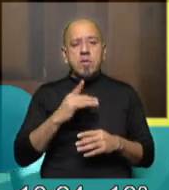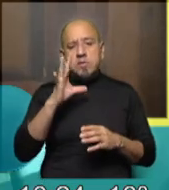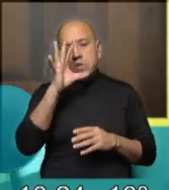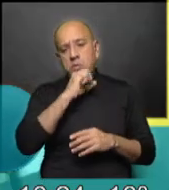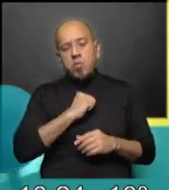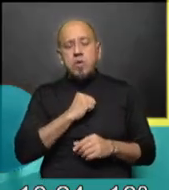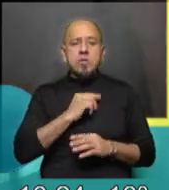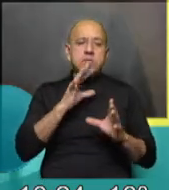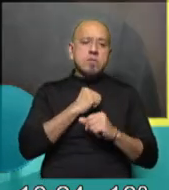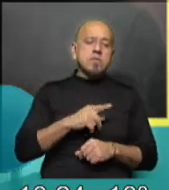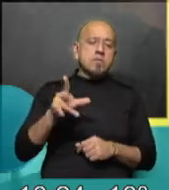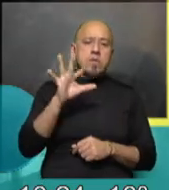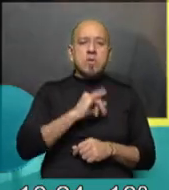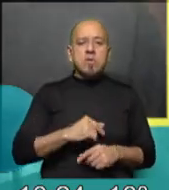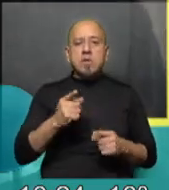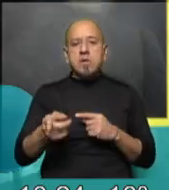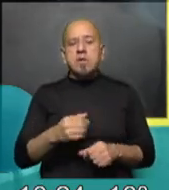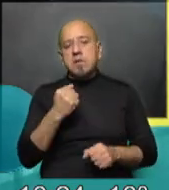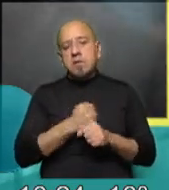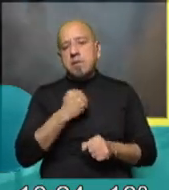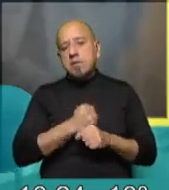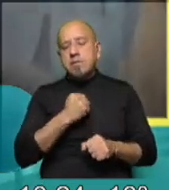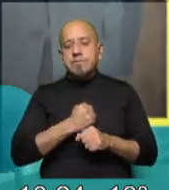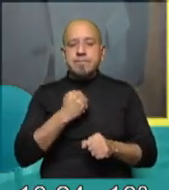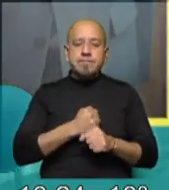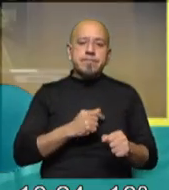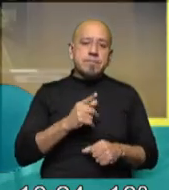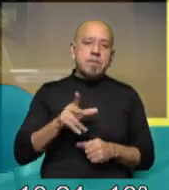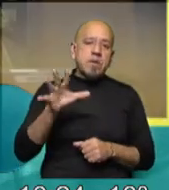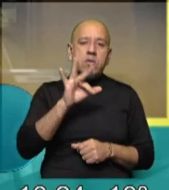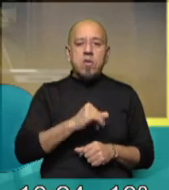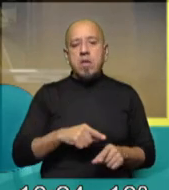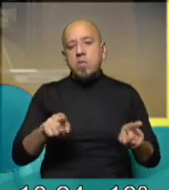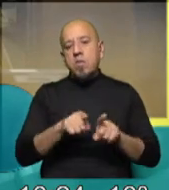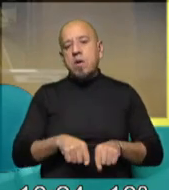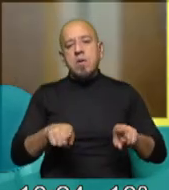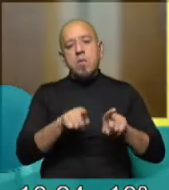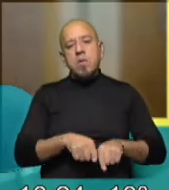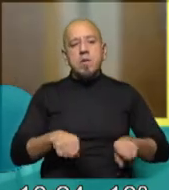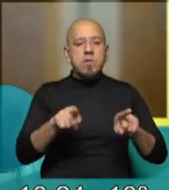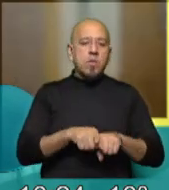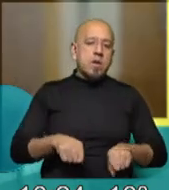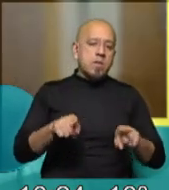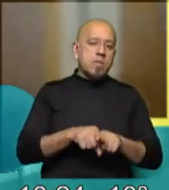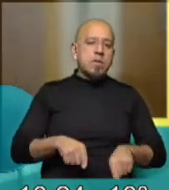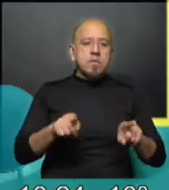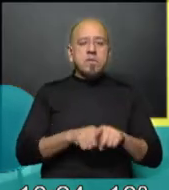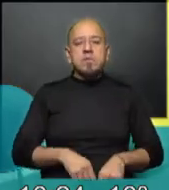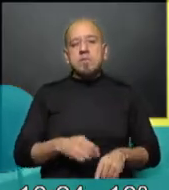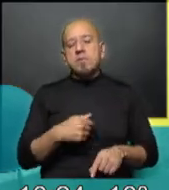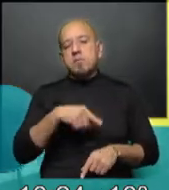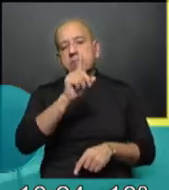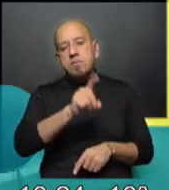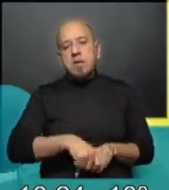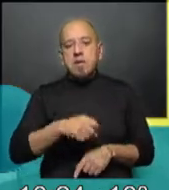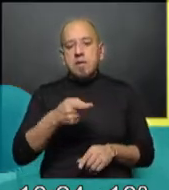todos los días, marcan hacen lo suyo, hacen lo suyo, cosas, sellos, transferencias, marcan y se van.